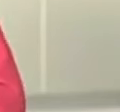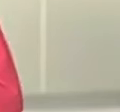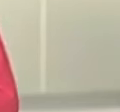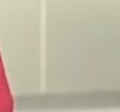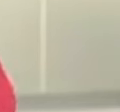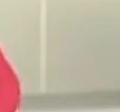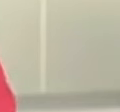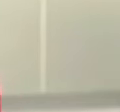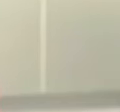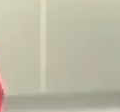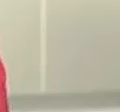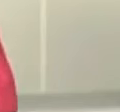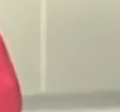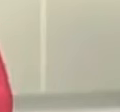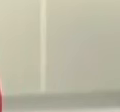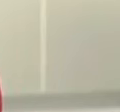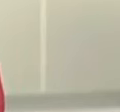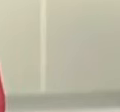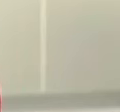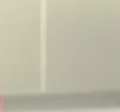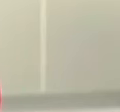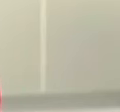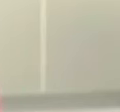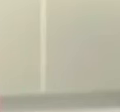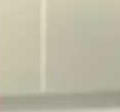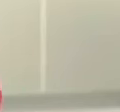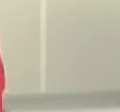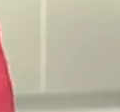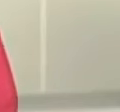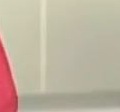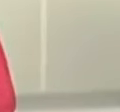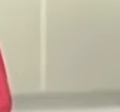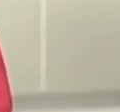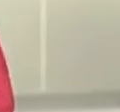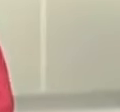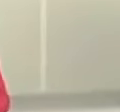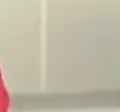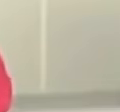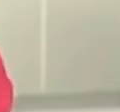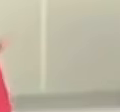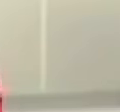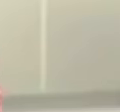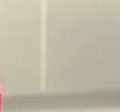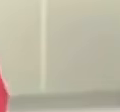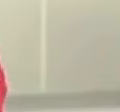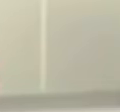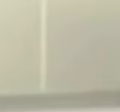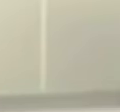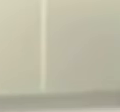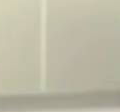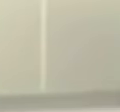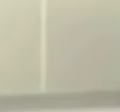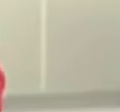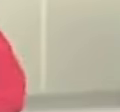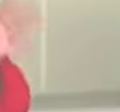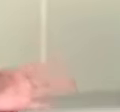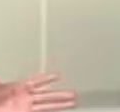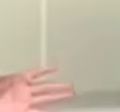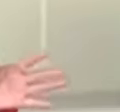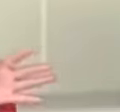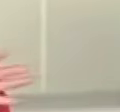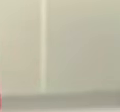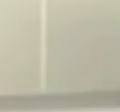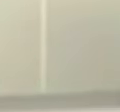acá que se invita y se extiende a los factores independientes a construir al país mediante trabajo. Además también